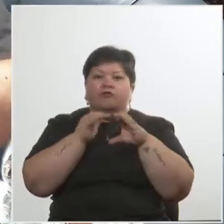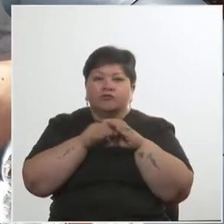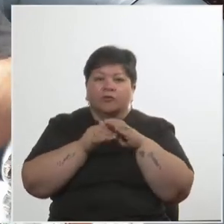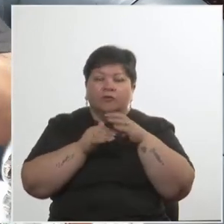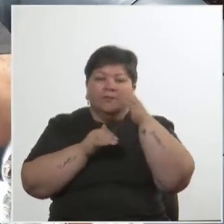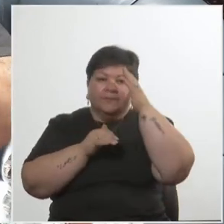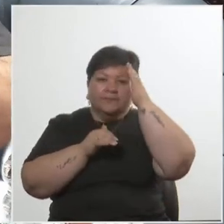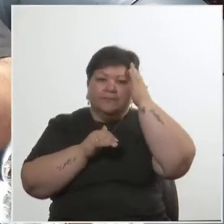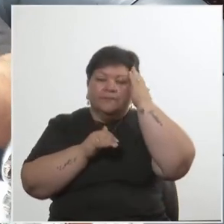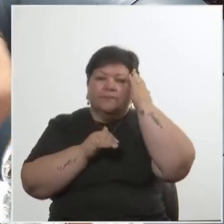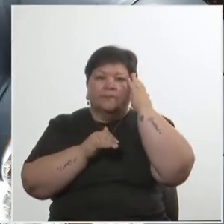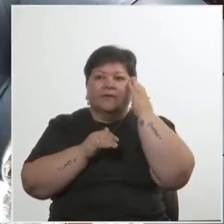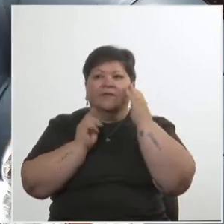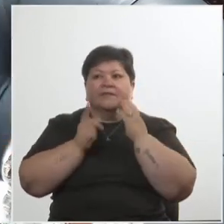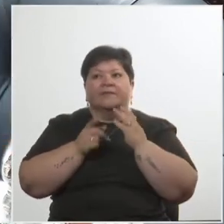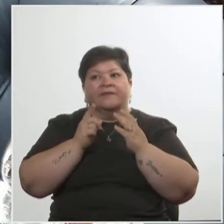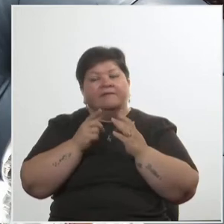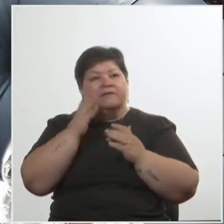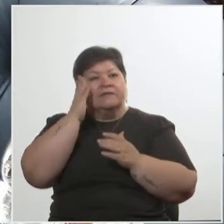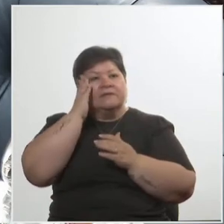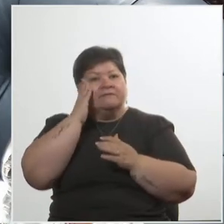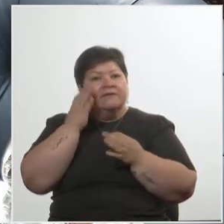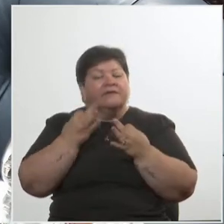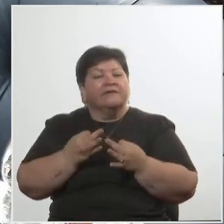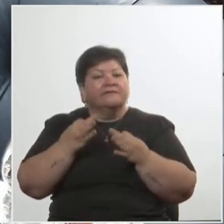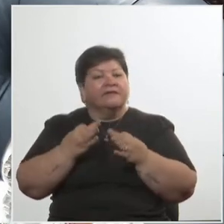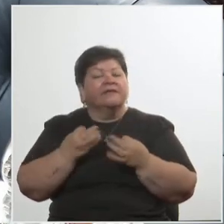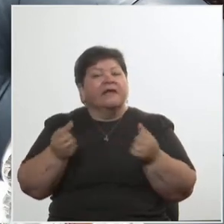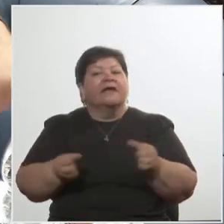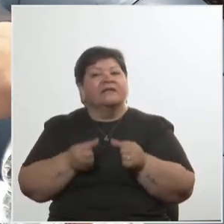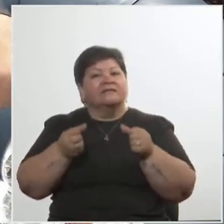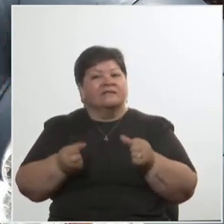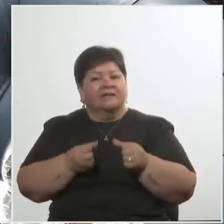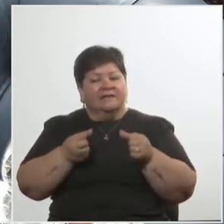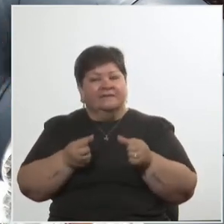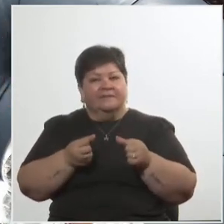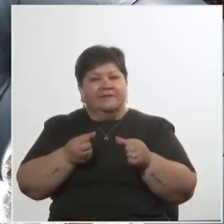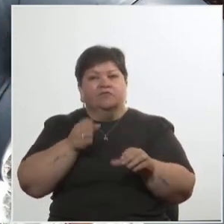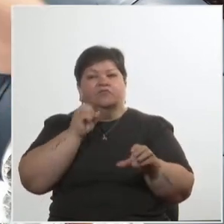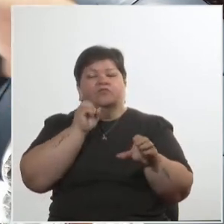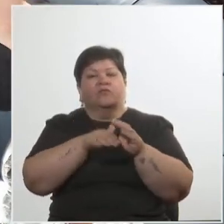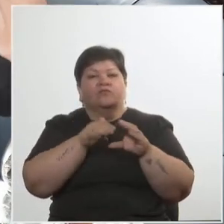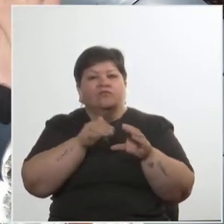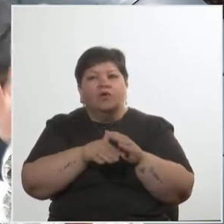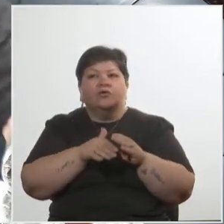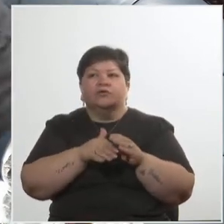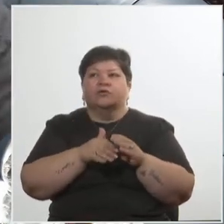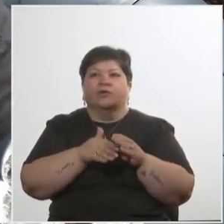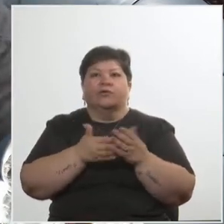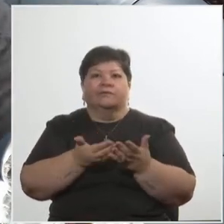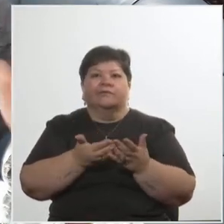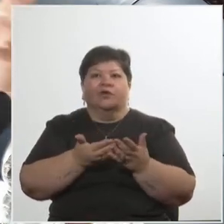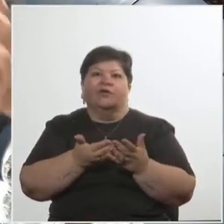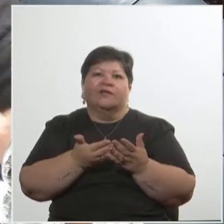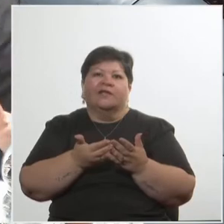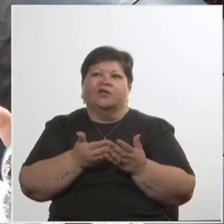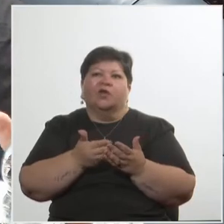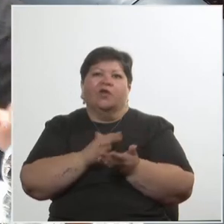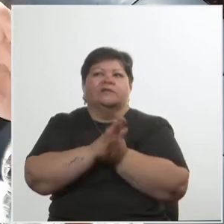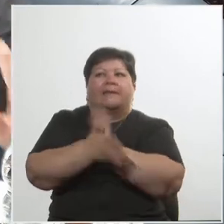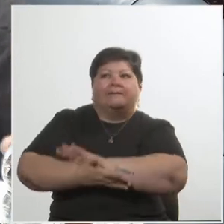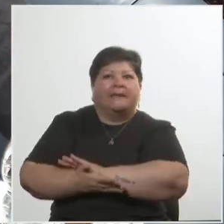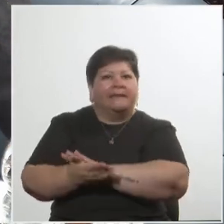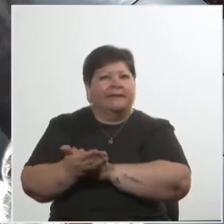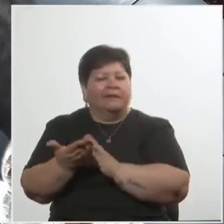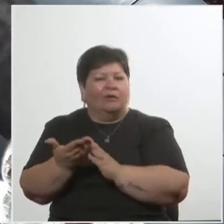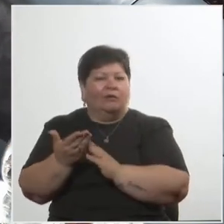tener mucho criterio de que no sea un fondo que sirva para estrategias de depredación de puestos de trabajo sino de defensa